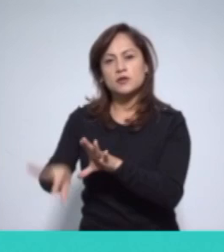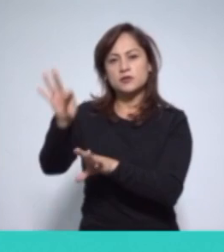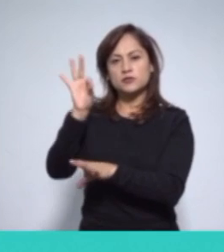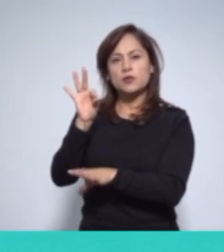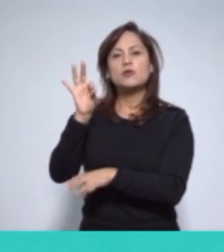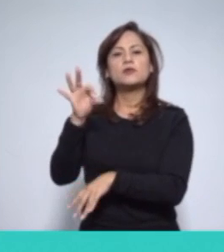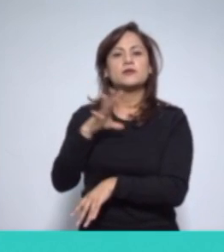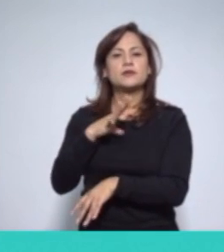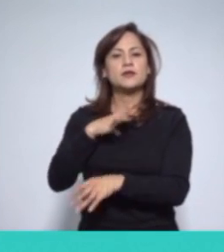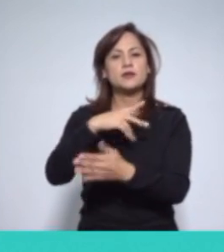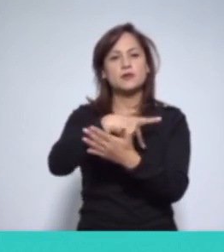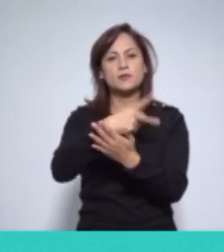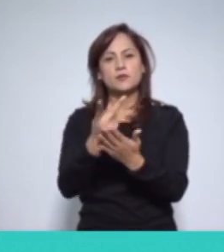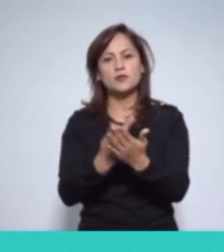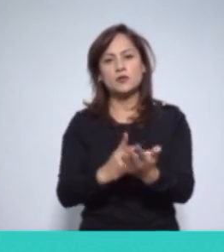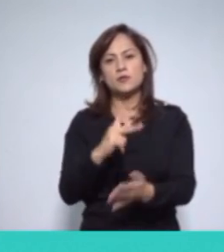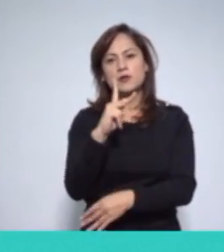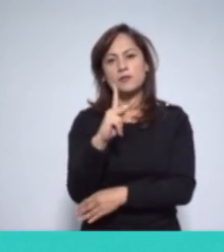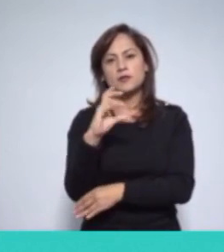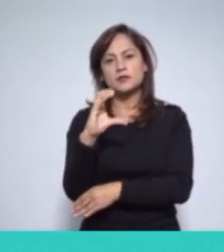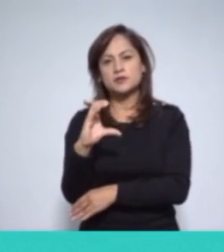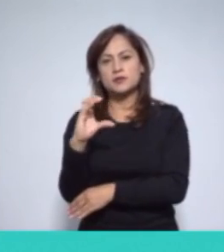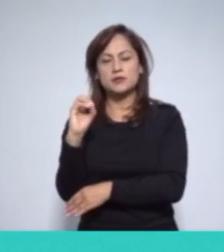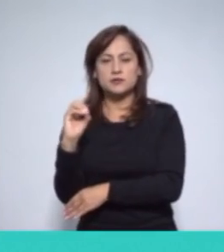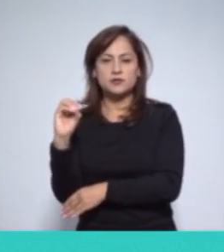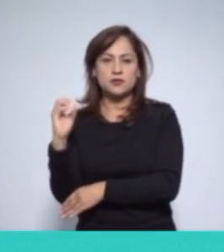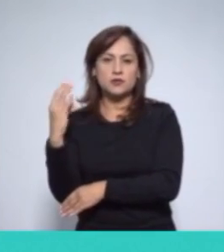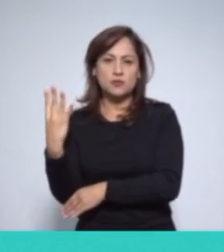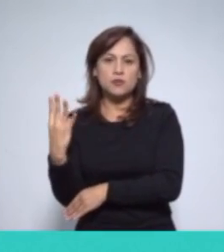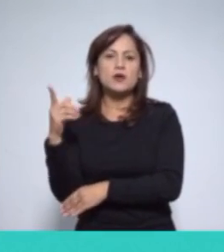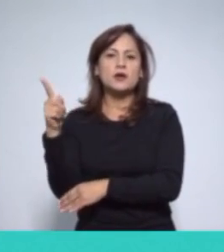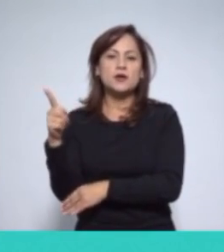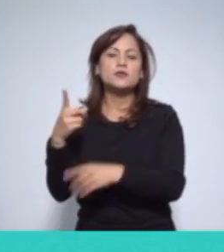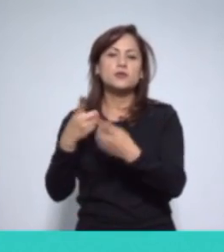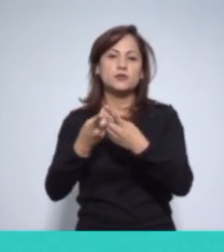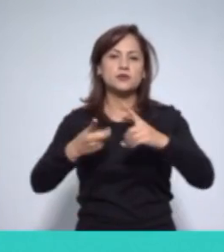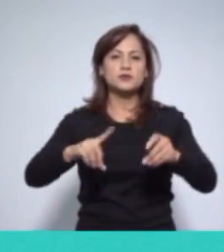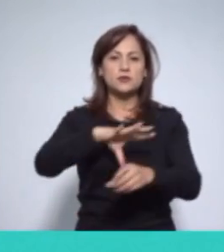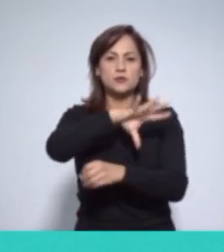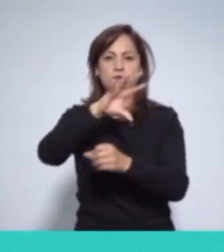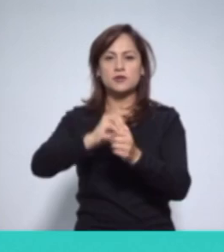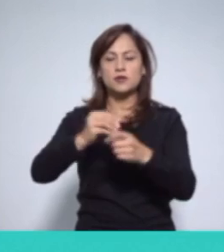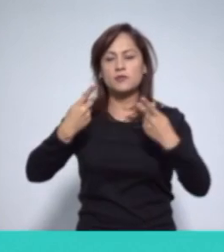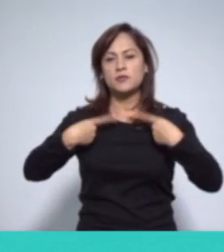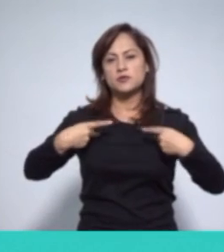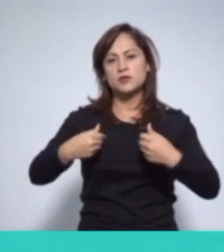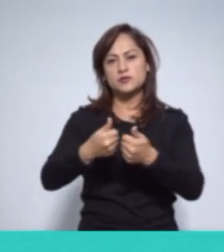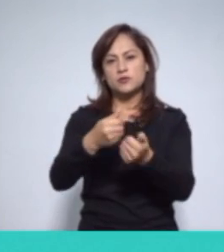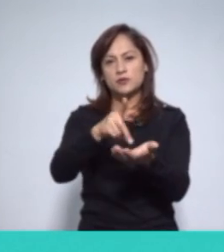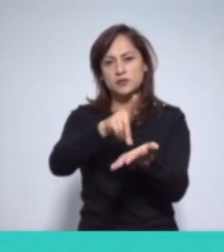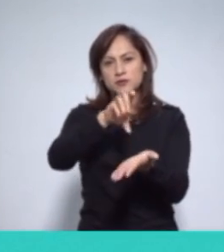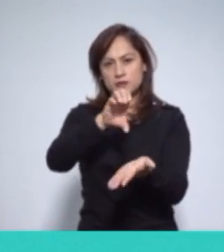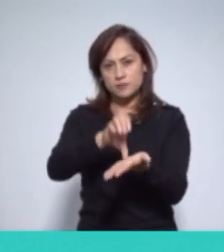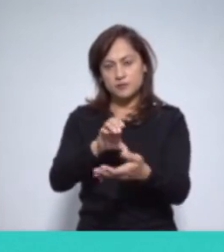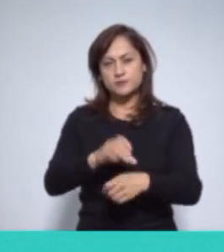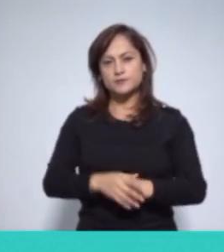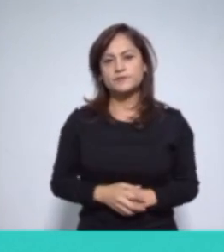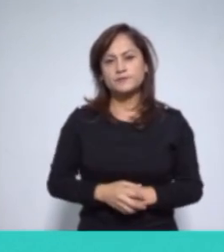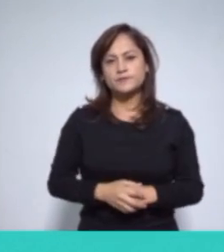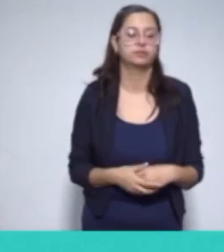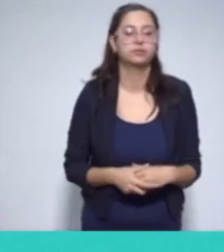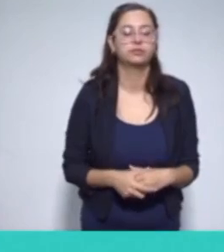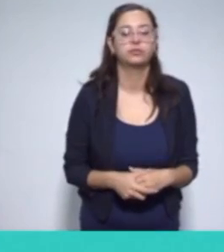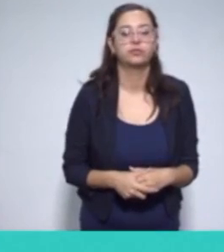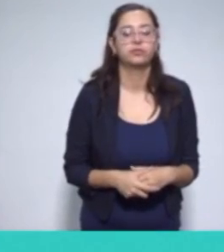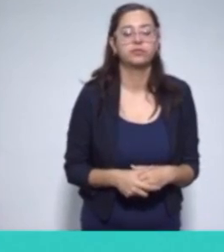de las Personas con Discapacidad 2014-2018, de conversión social, de fortalecimiento de la perspectiva de género, de atención a las instancias de